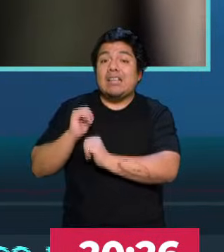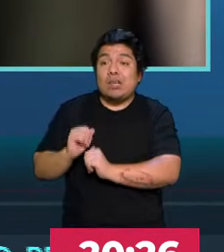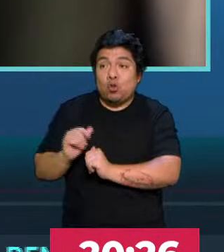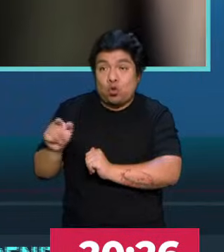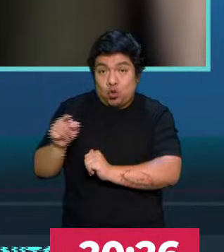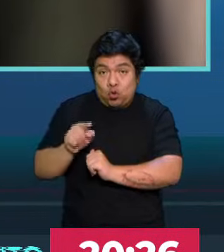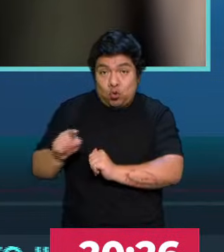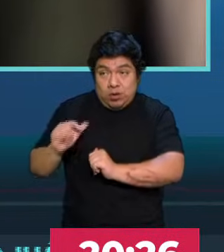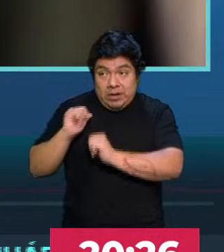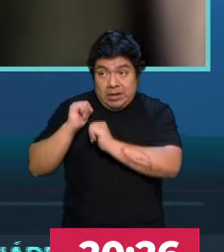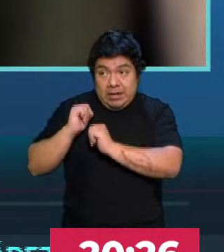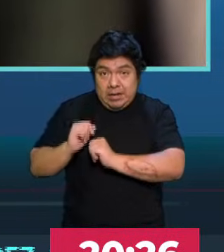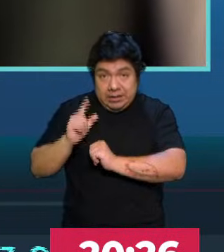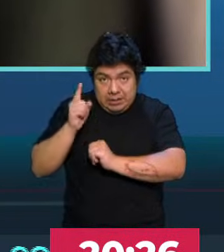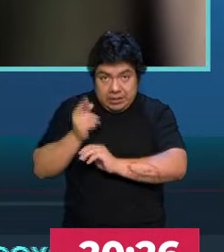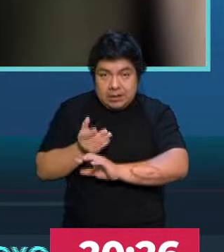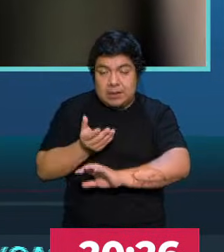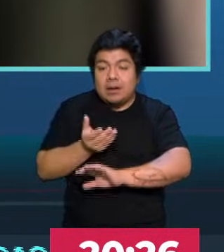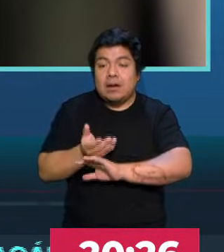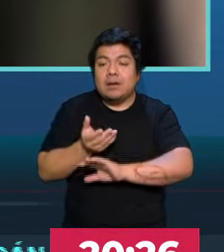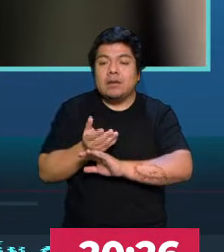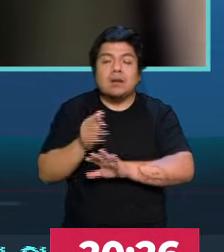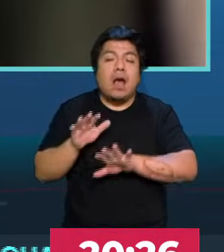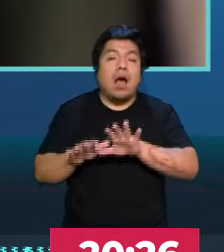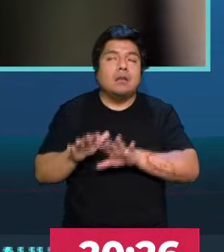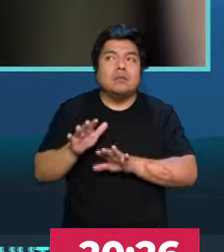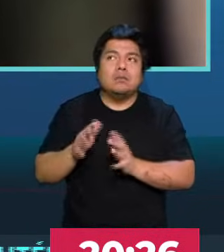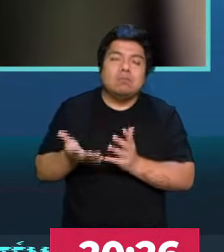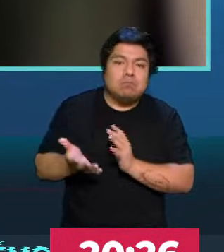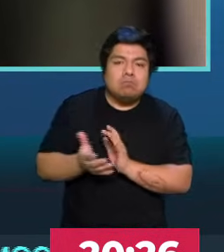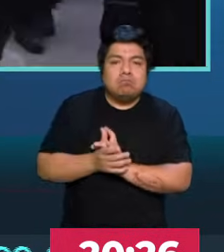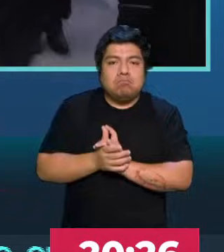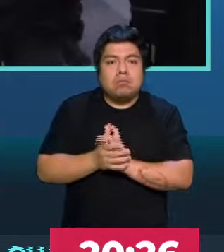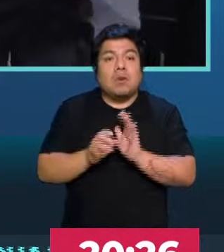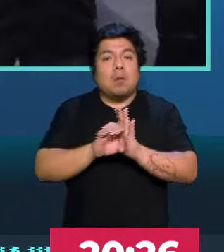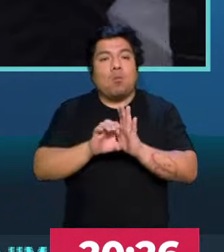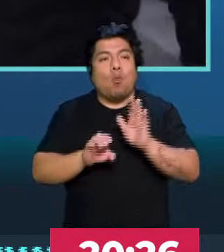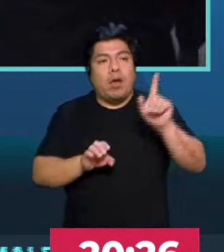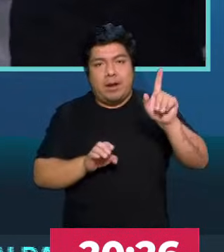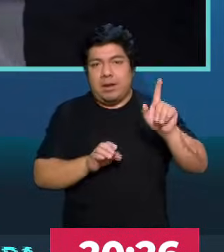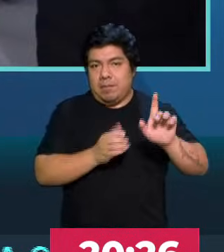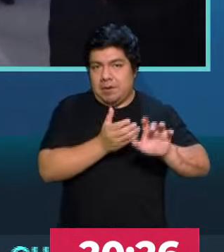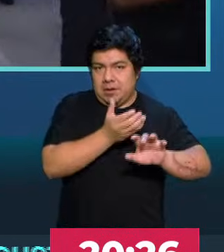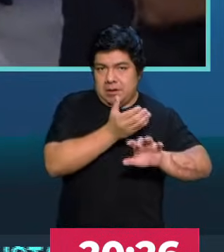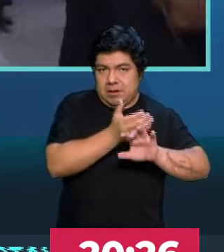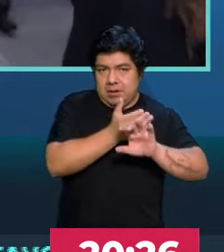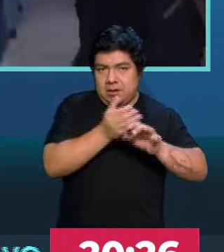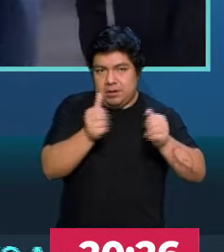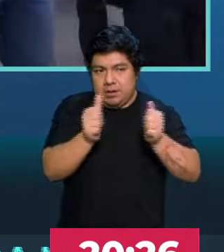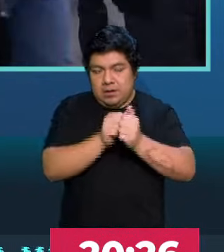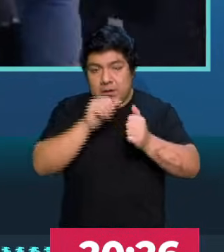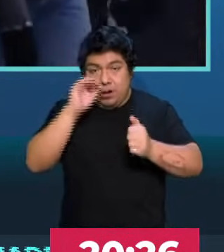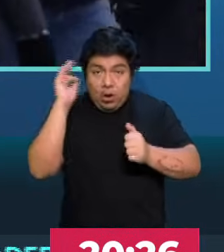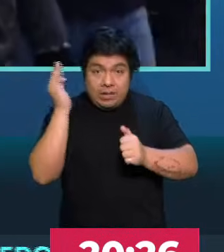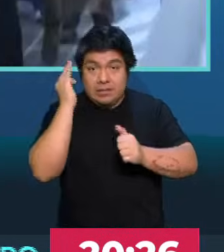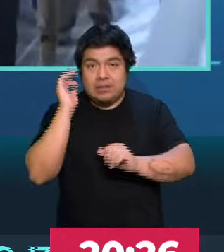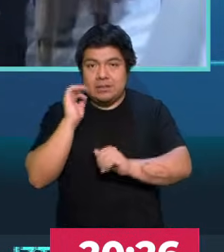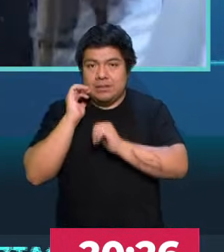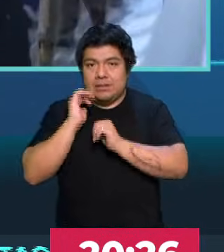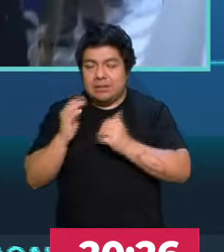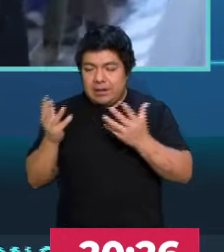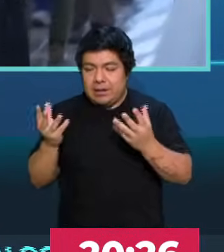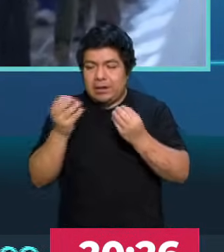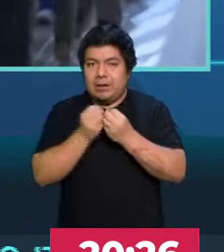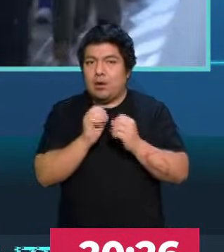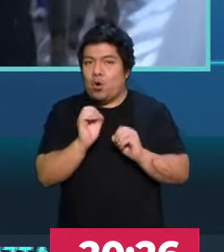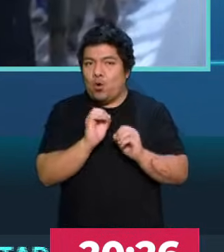locales no cooperan, digamos, como en casos de lo que estamos viendo ahorita con las autoridades federales, en casos de